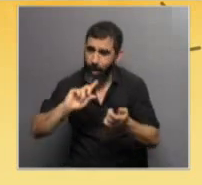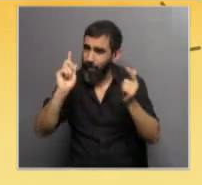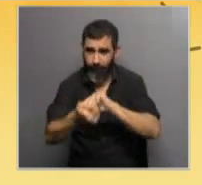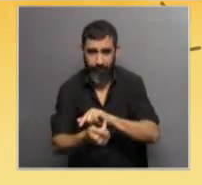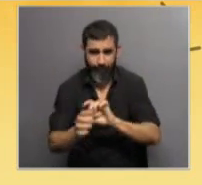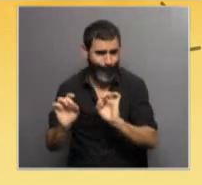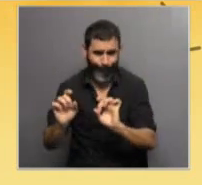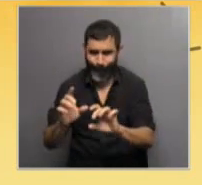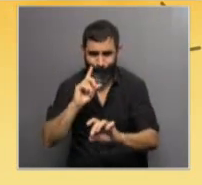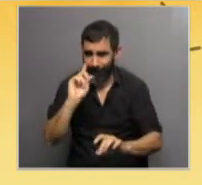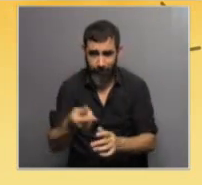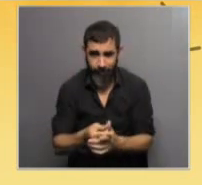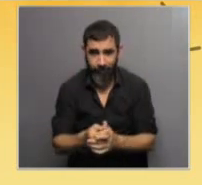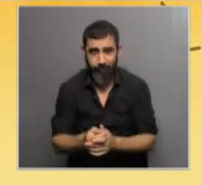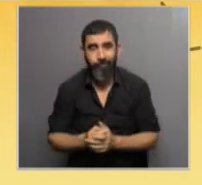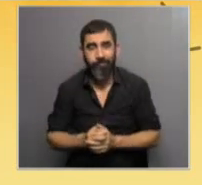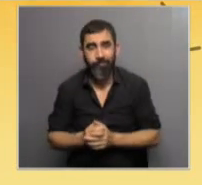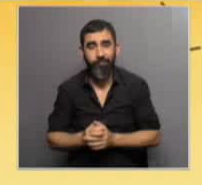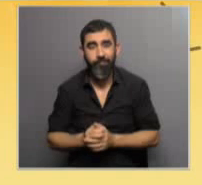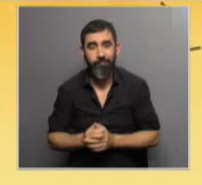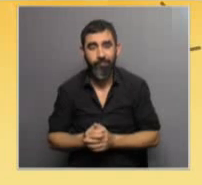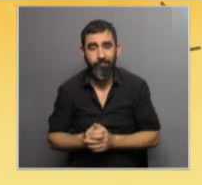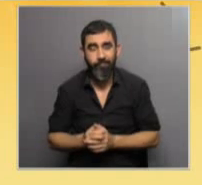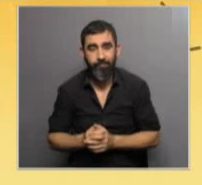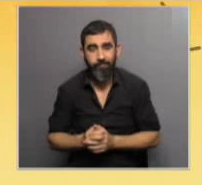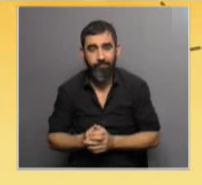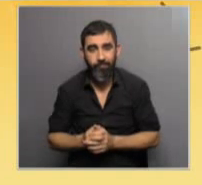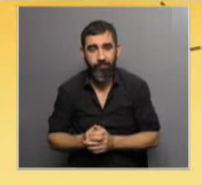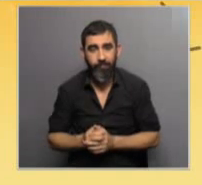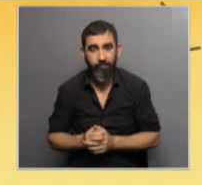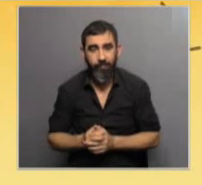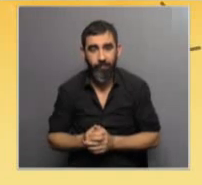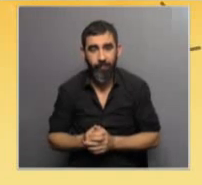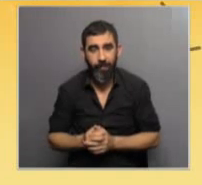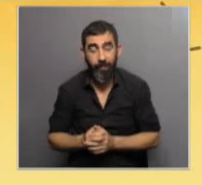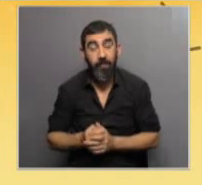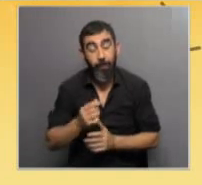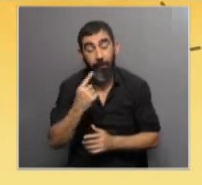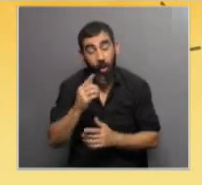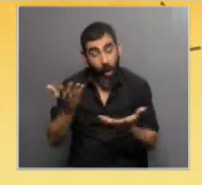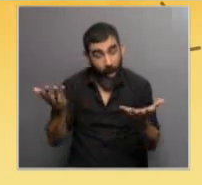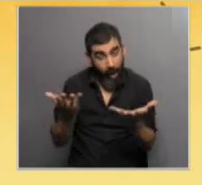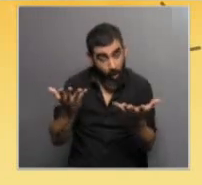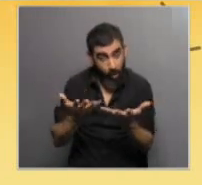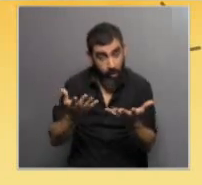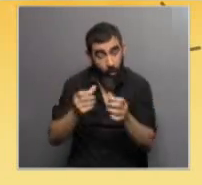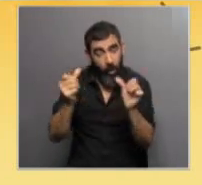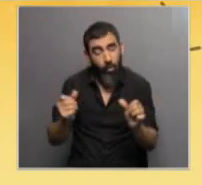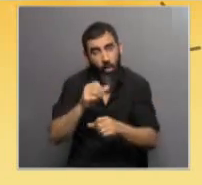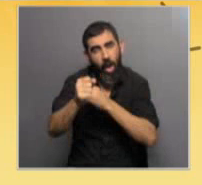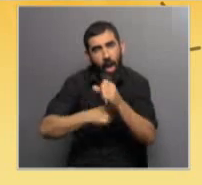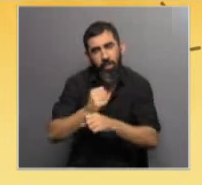rápidamente exactamente pero es quizás en este momento cuando se hizo en la década del